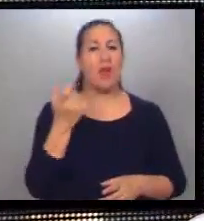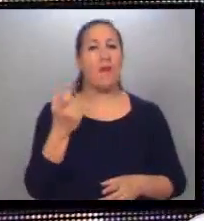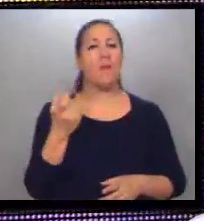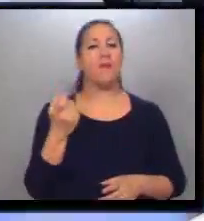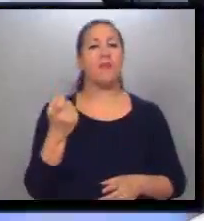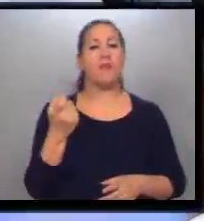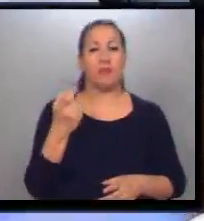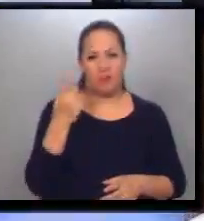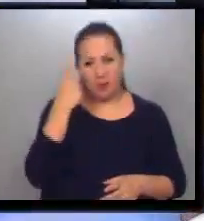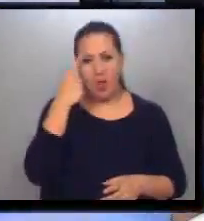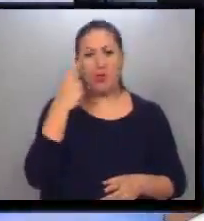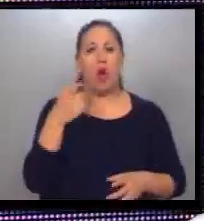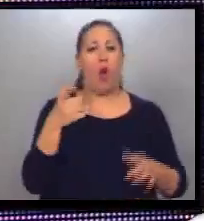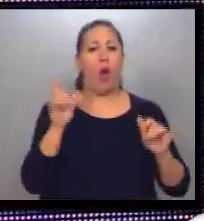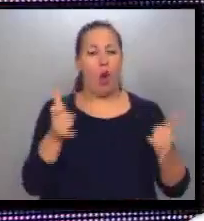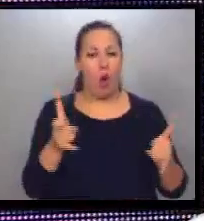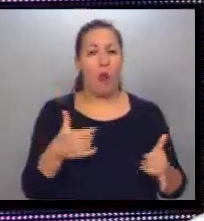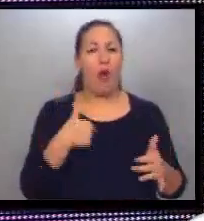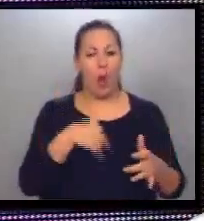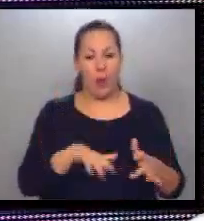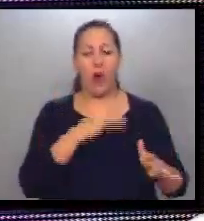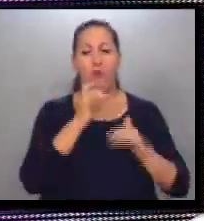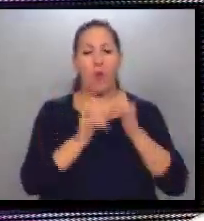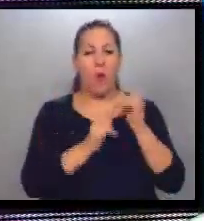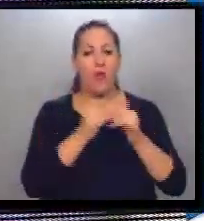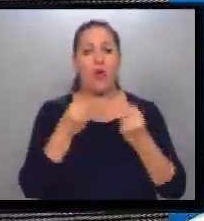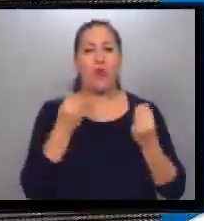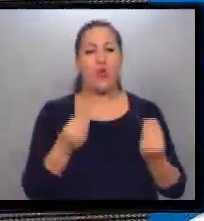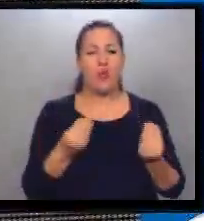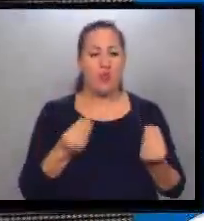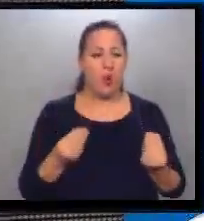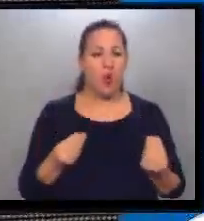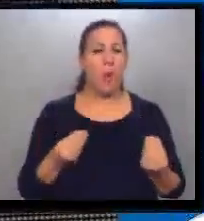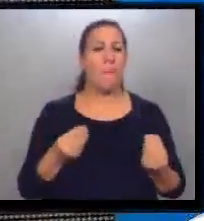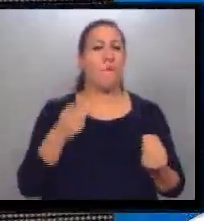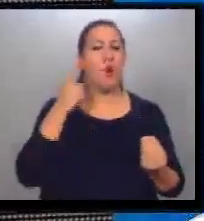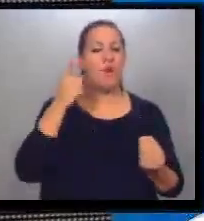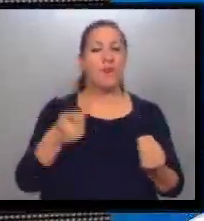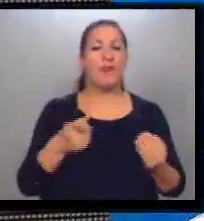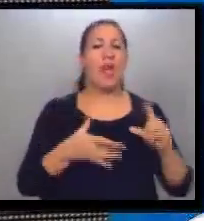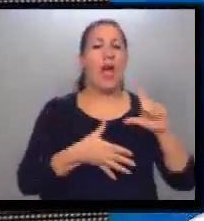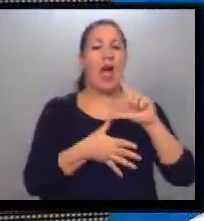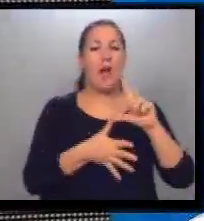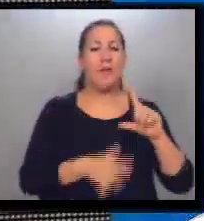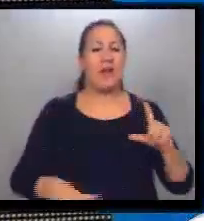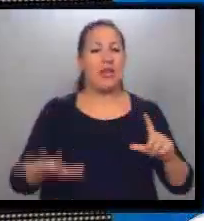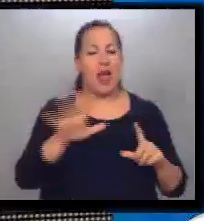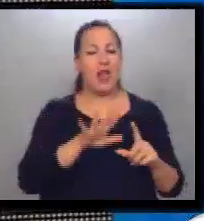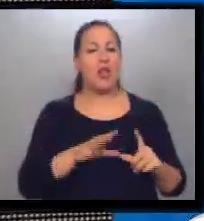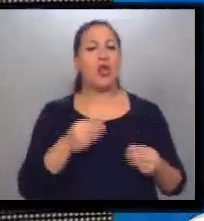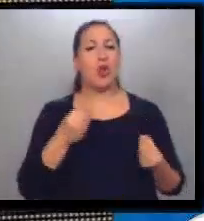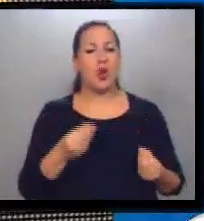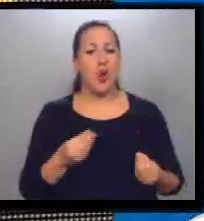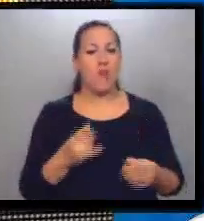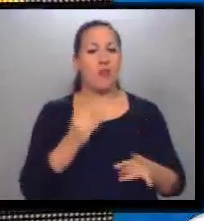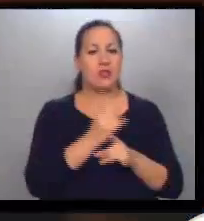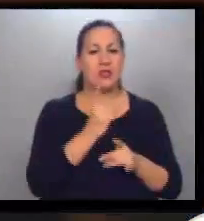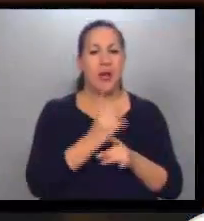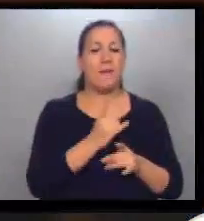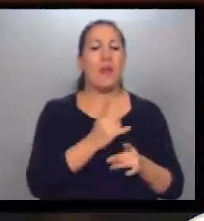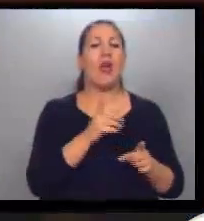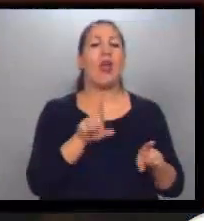joven. Pienso, ahora les voy a contar todos los datos. Pienso cómo son los modelos en América Latina. Son, me parece, cíclicos